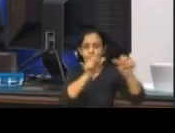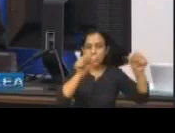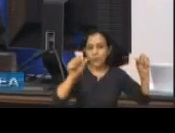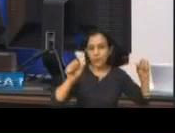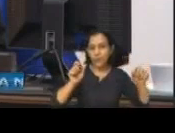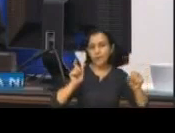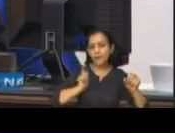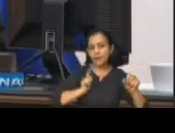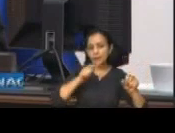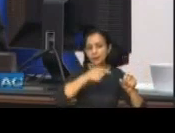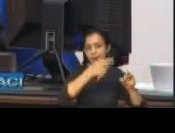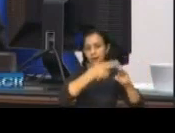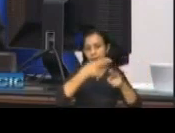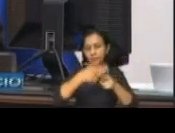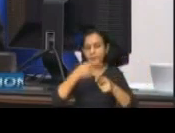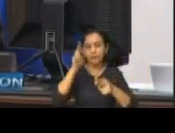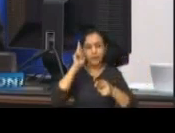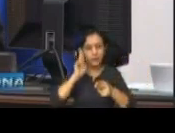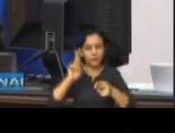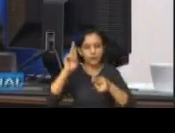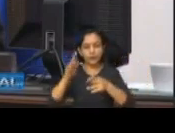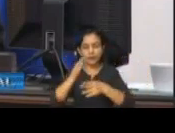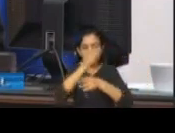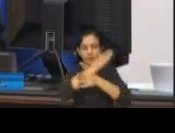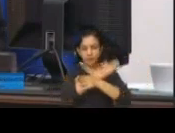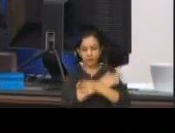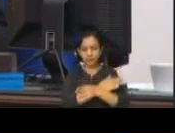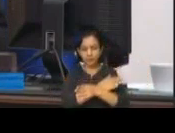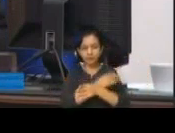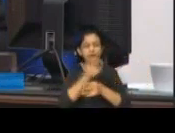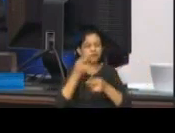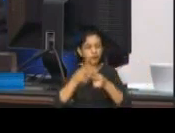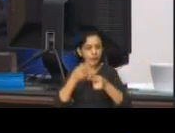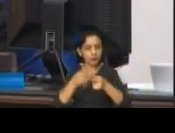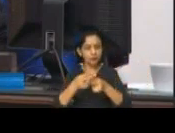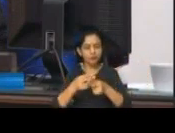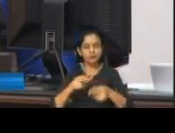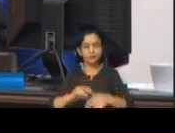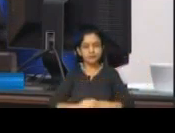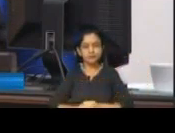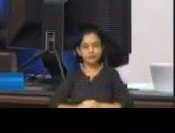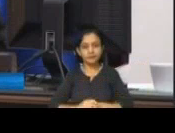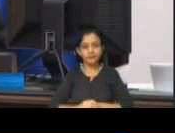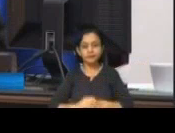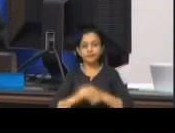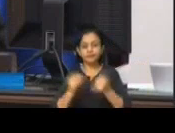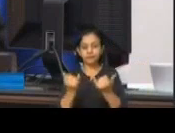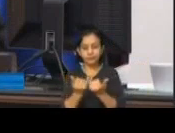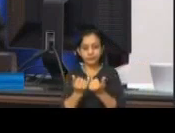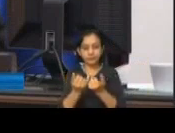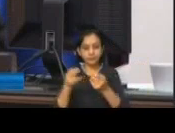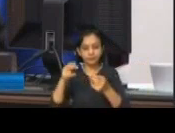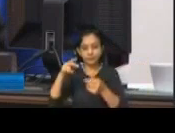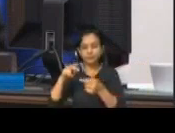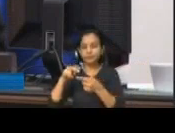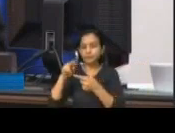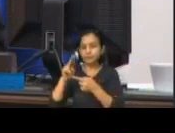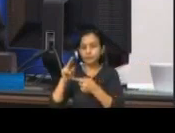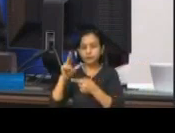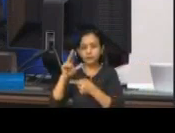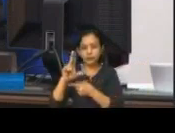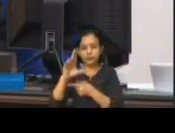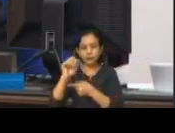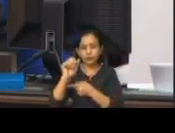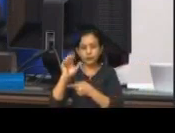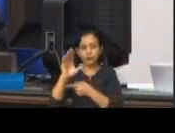se encuentran inscritos a nombre de la Universidad Católica Agropecuaria del Trópico Seco, Presbítero Francisco Luis Espinosa Ucase,